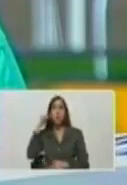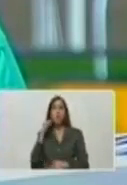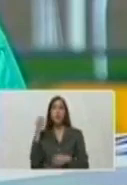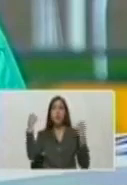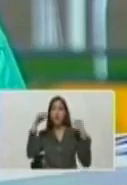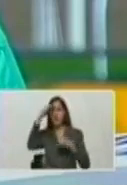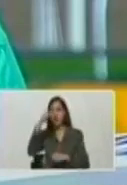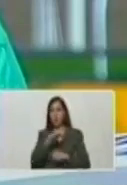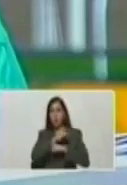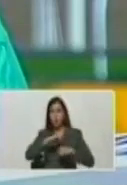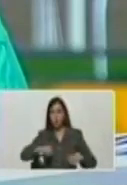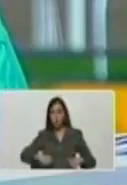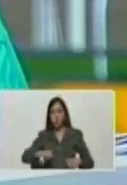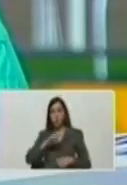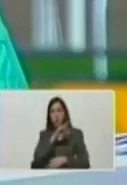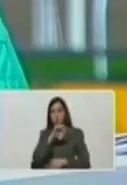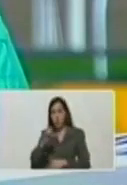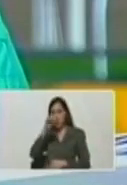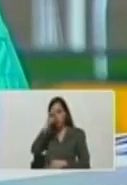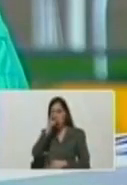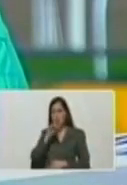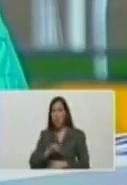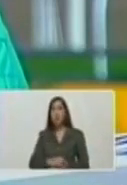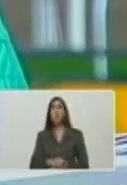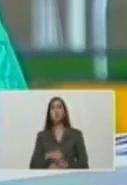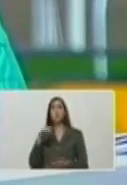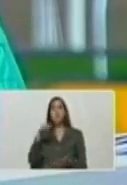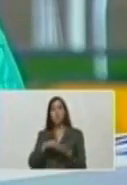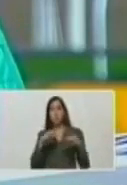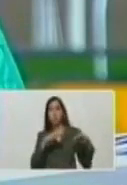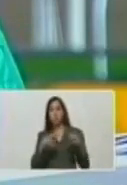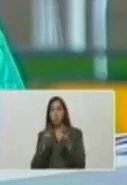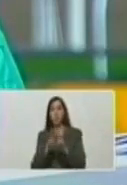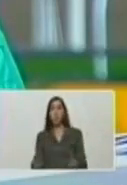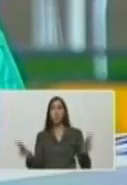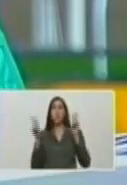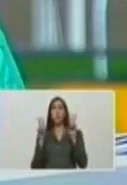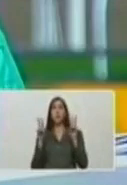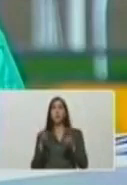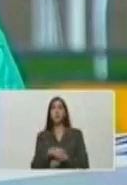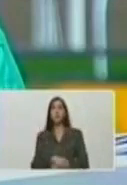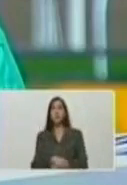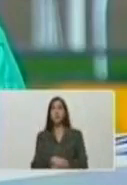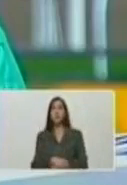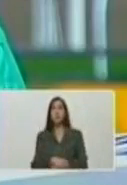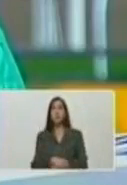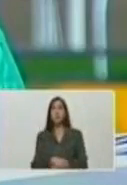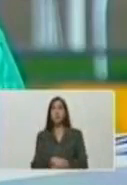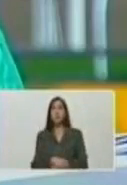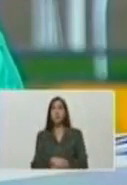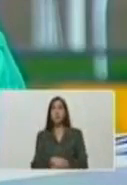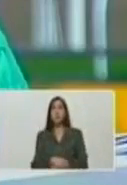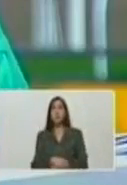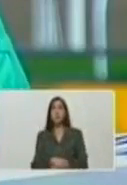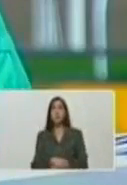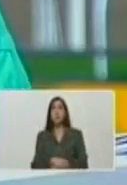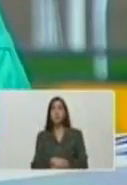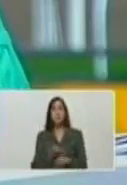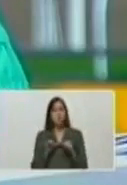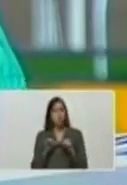el bicentenario de la victoria de la campaña y la batalla de Carabobo. Así vamos a